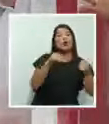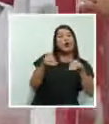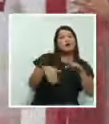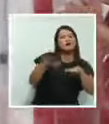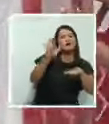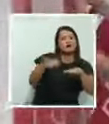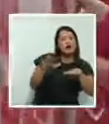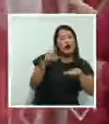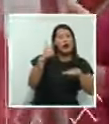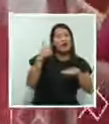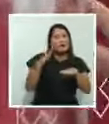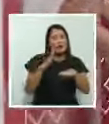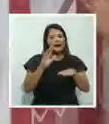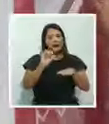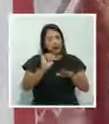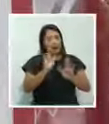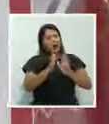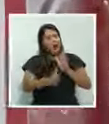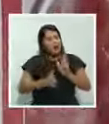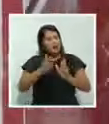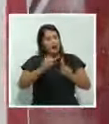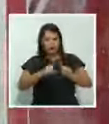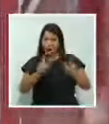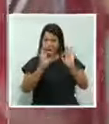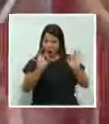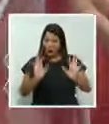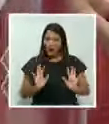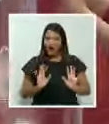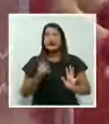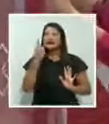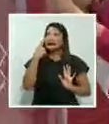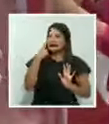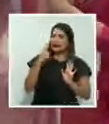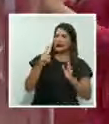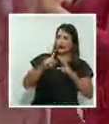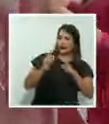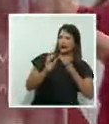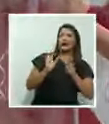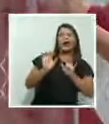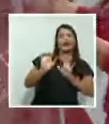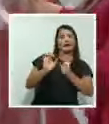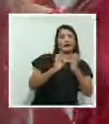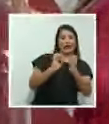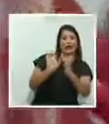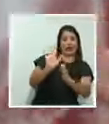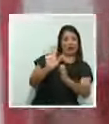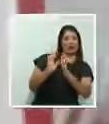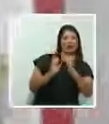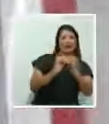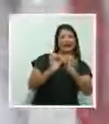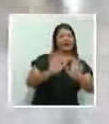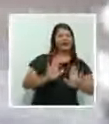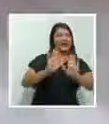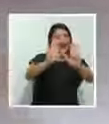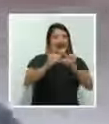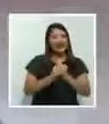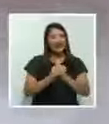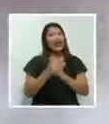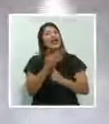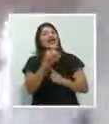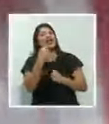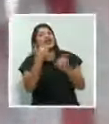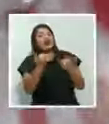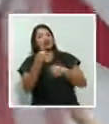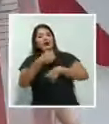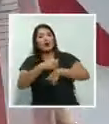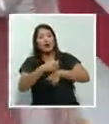como a pasito tuntún, pero bien. Va, ahí vamos. Veo, bien pegados, estrategia. Ahí, eso, muy bien, perfecto. Excelente. ¿Qué dicen? Ahí el morado,